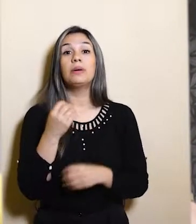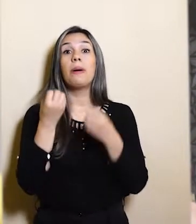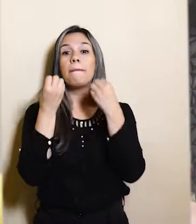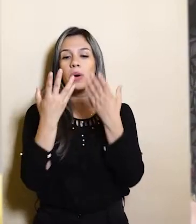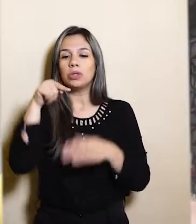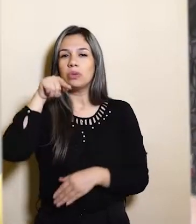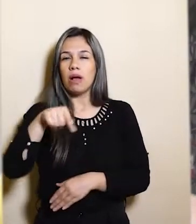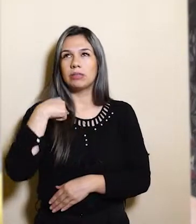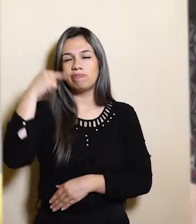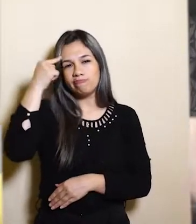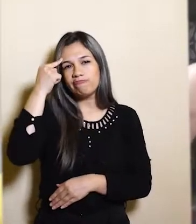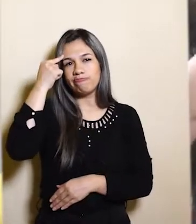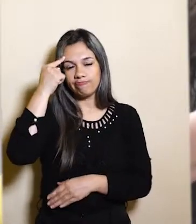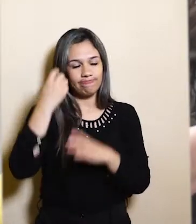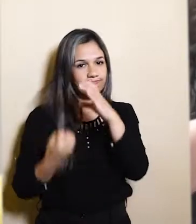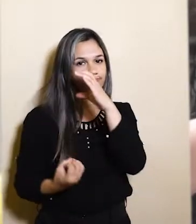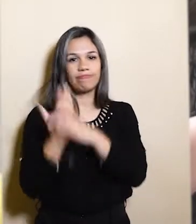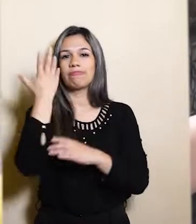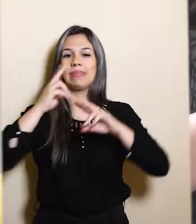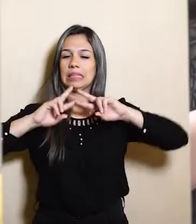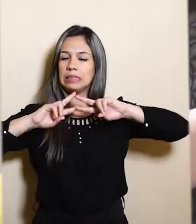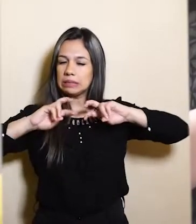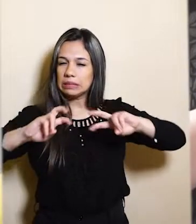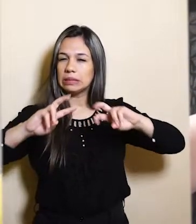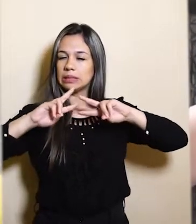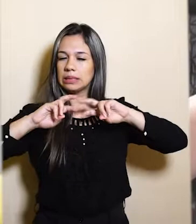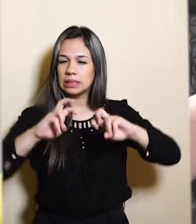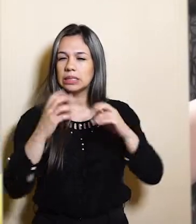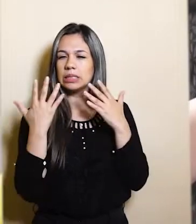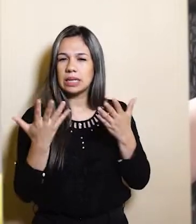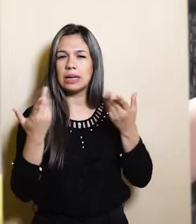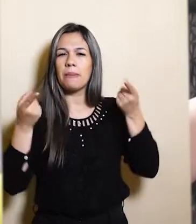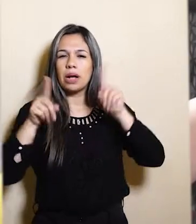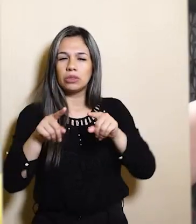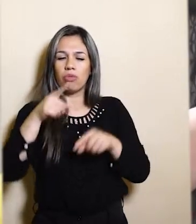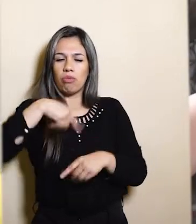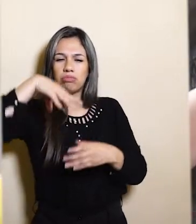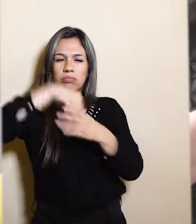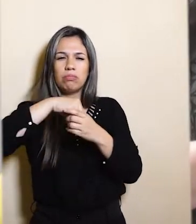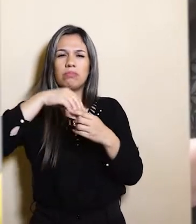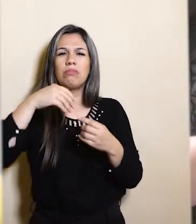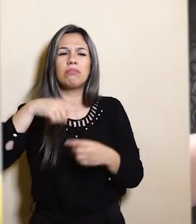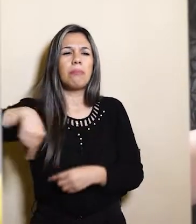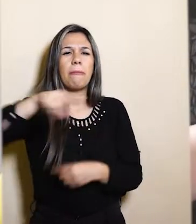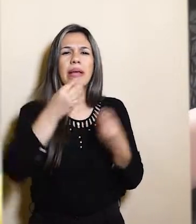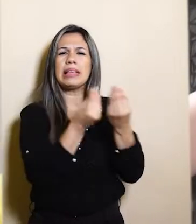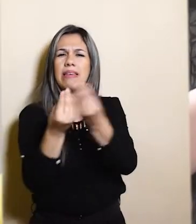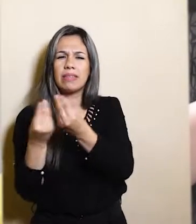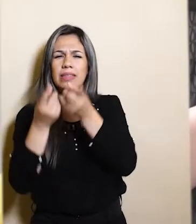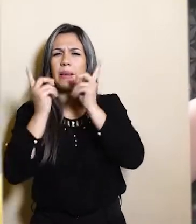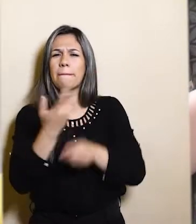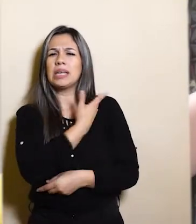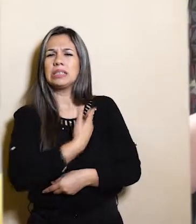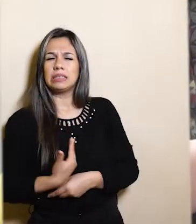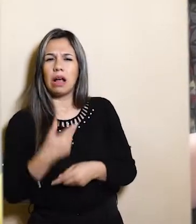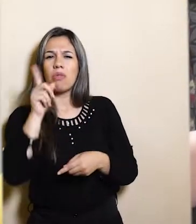necesidad de hacer esta investigación, que surge la necesidad de coadyuvar a los esfuerzos de la sociedad civil, del propio Estado, pero sobre